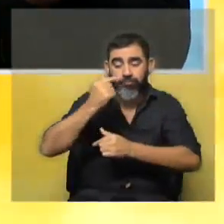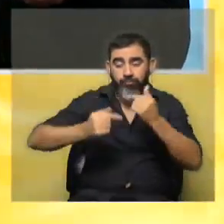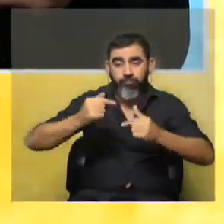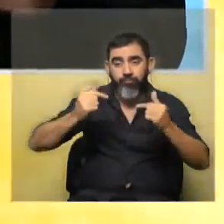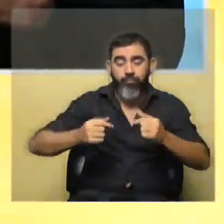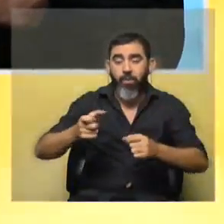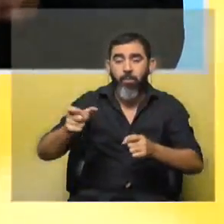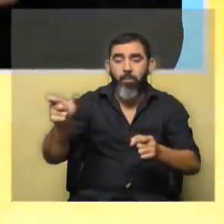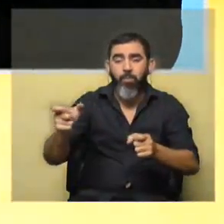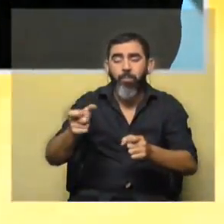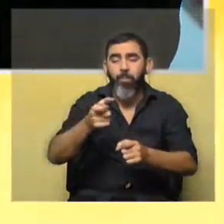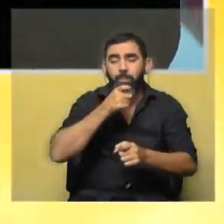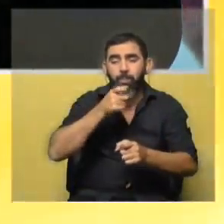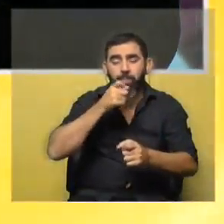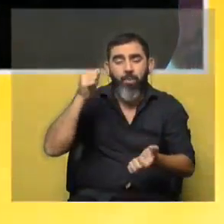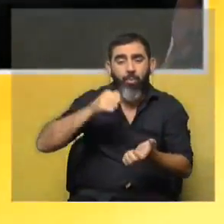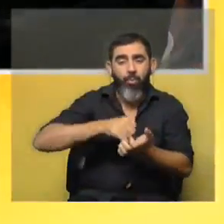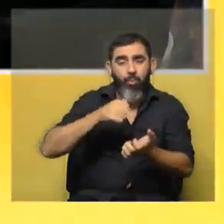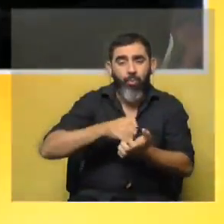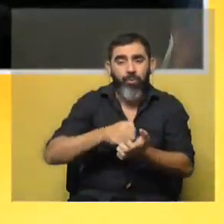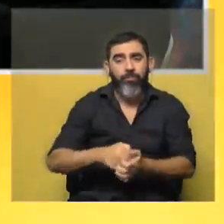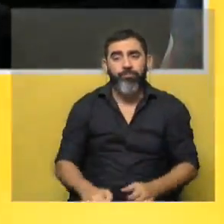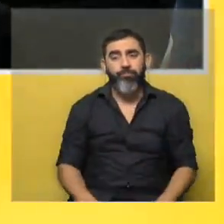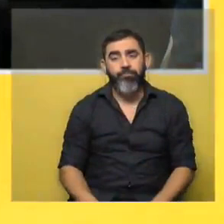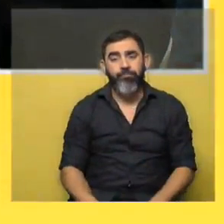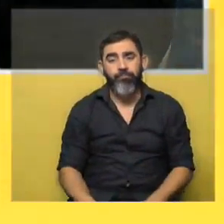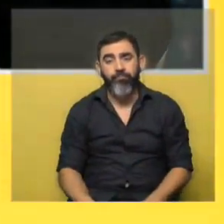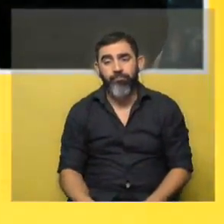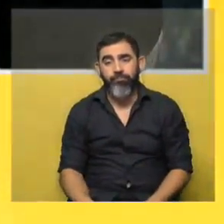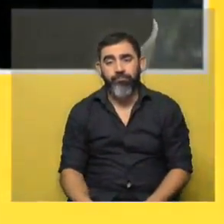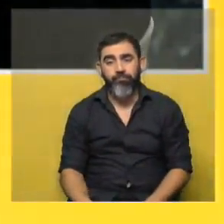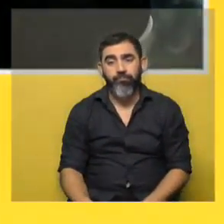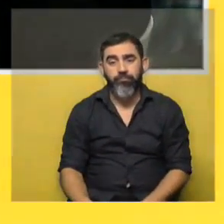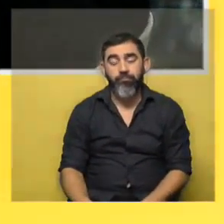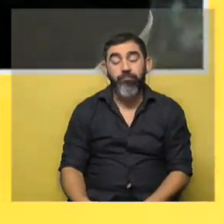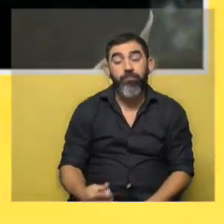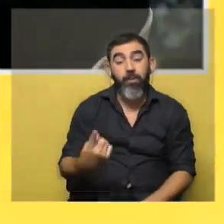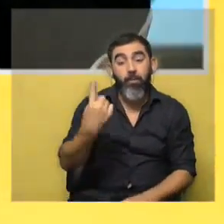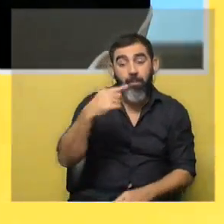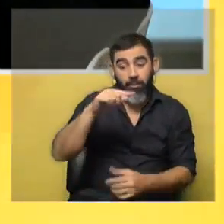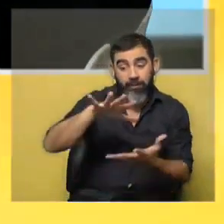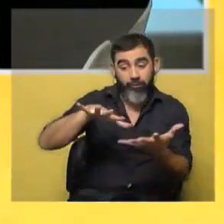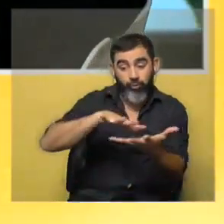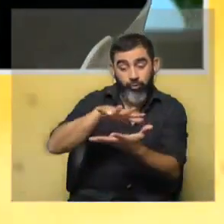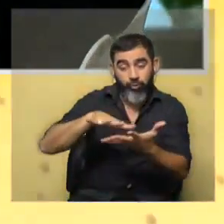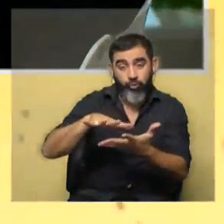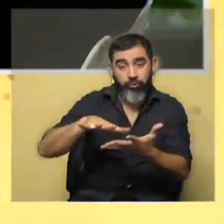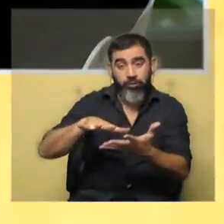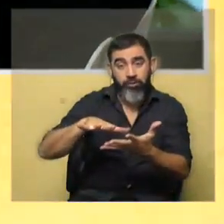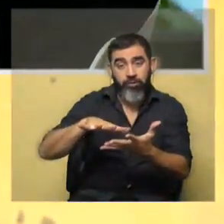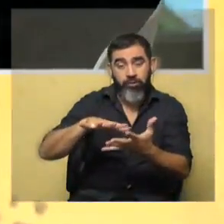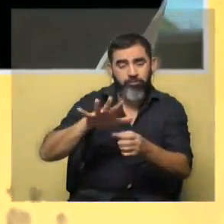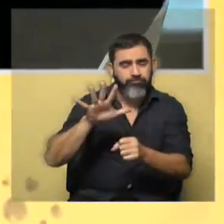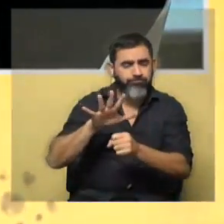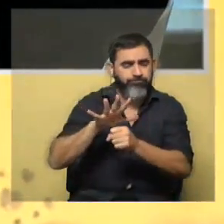una roca dura, se litifica, se dice. Pero estas regiones donde estaban estos seres vivos queda muy cementada,